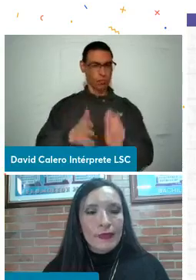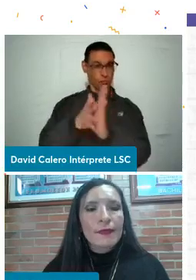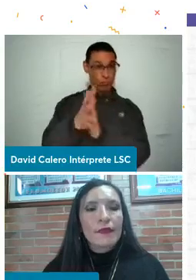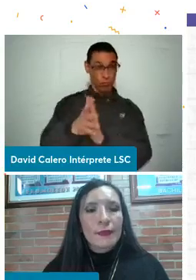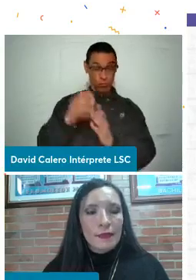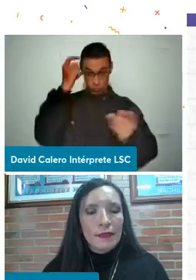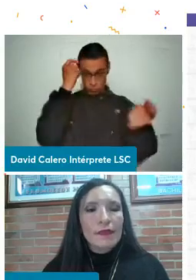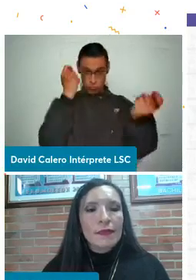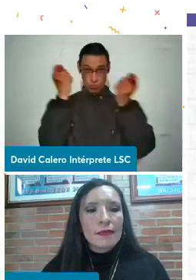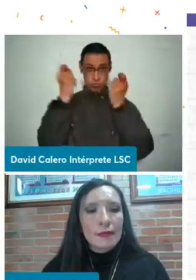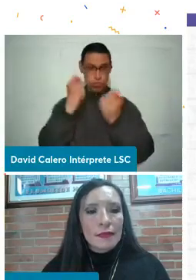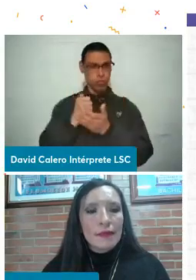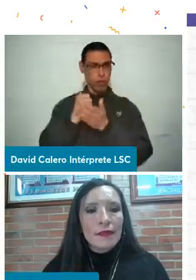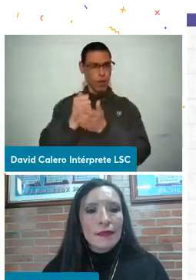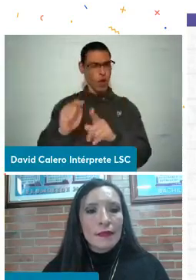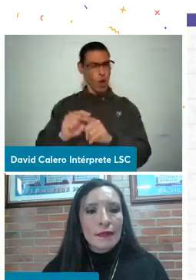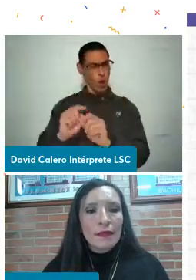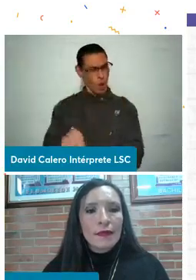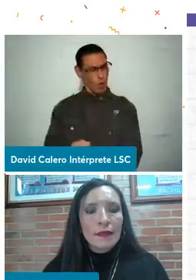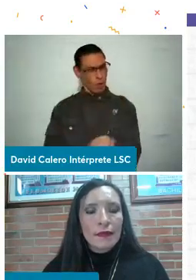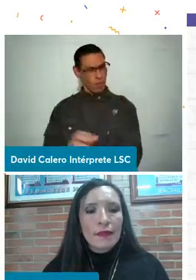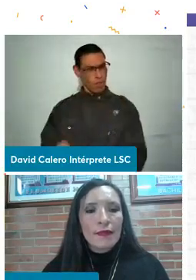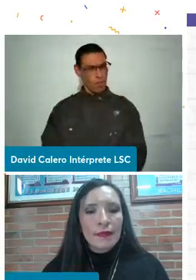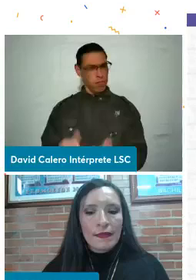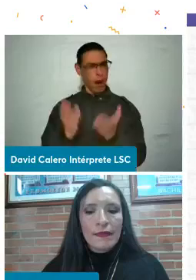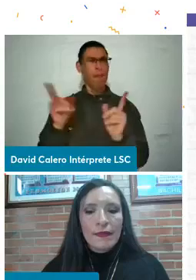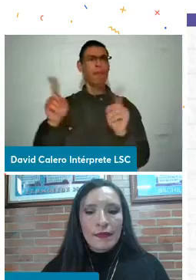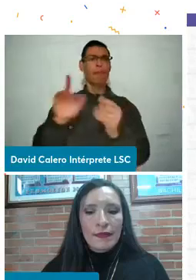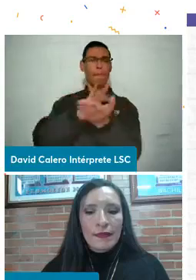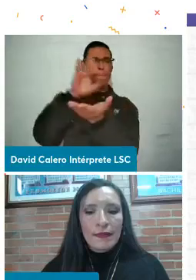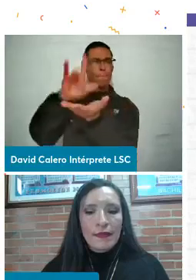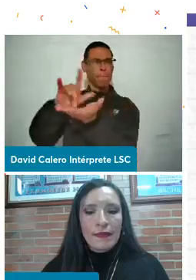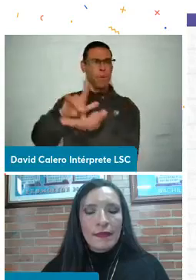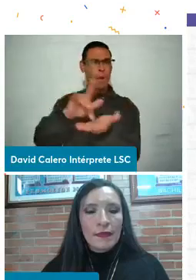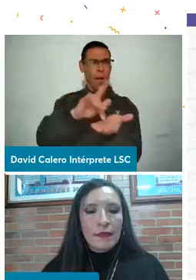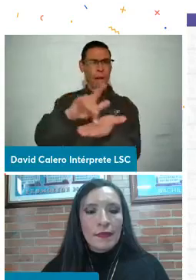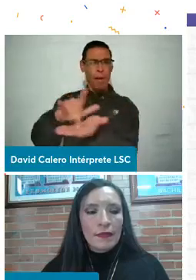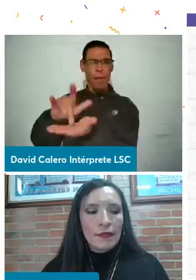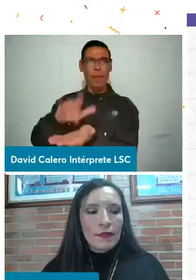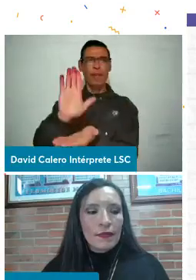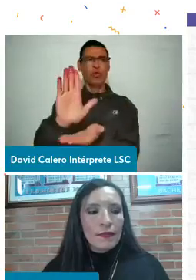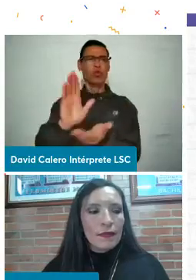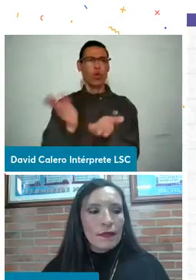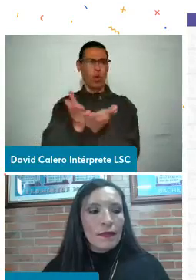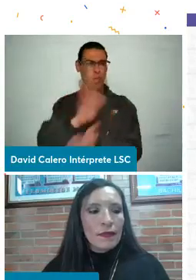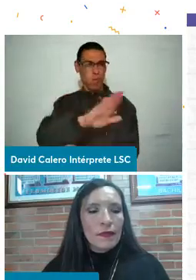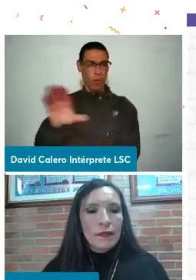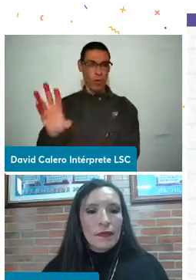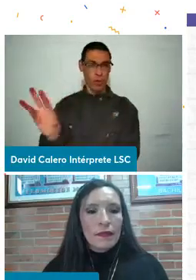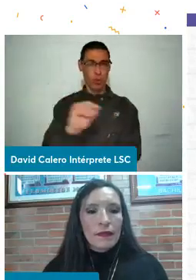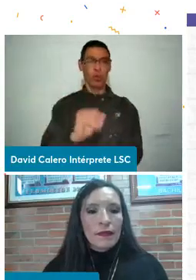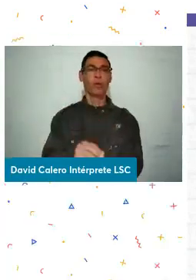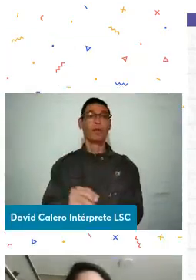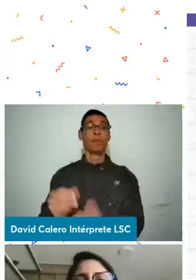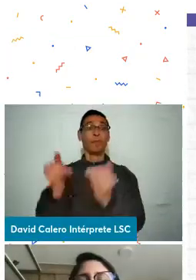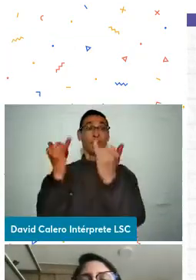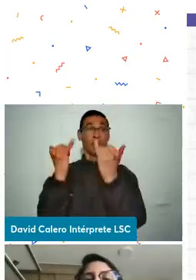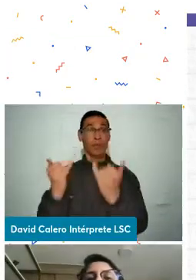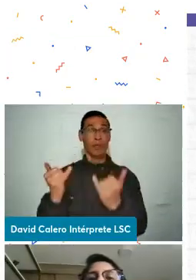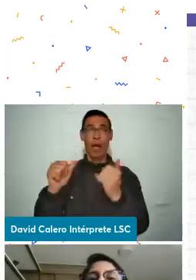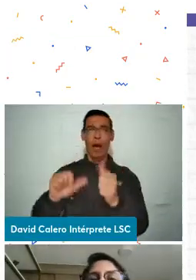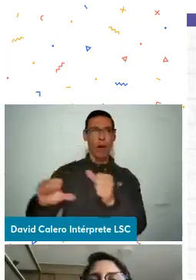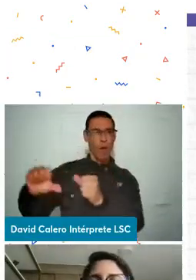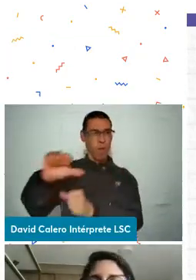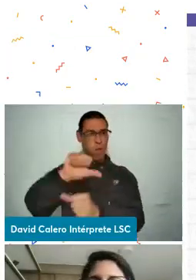totalmente la motivación y sobre todo la participación de todos los estudiantes. Ahora en este momento voy a darle la palabra al